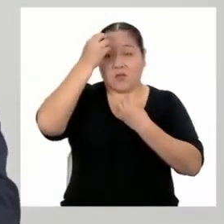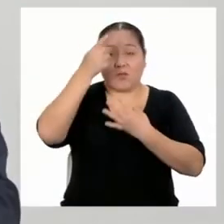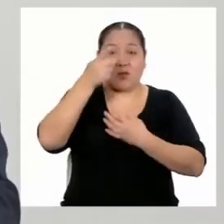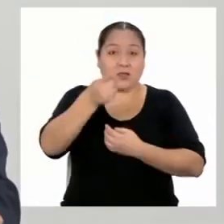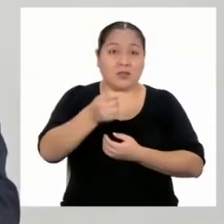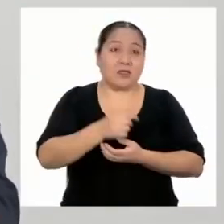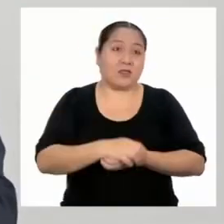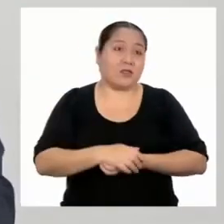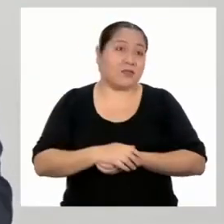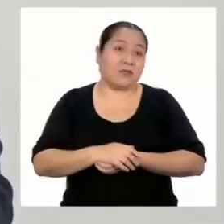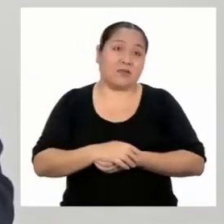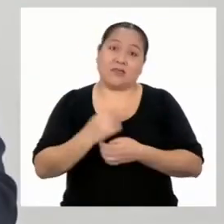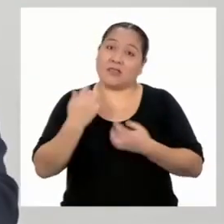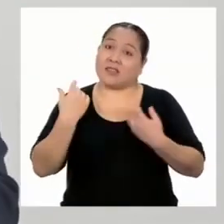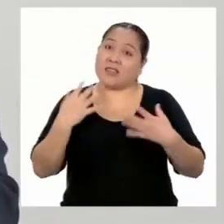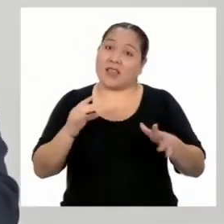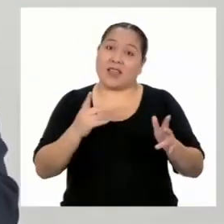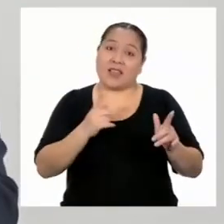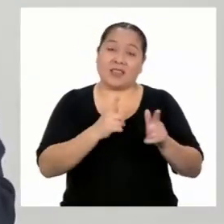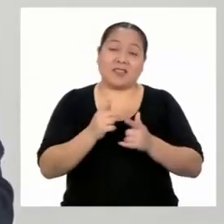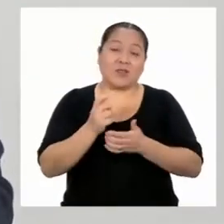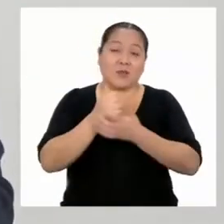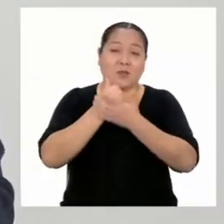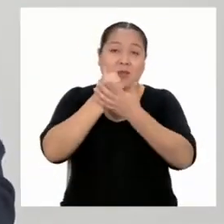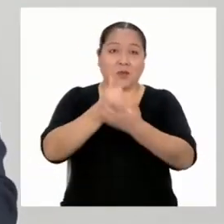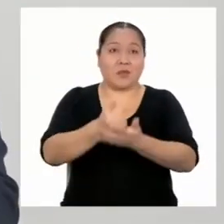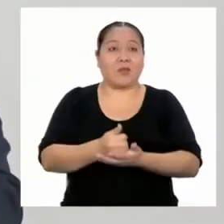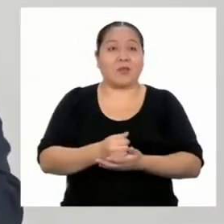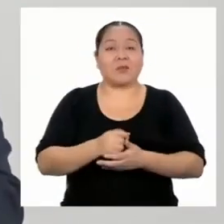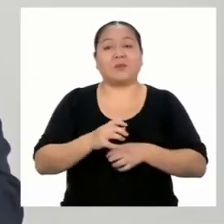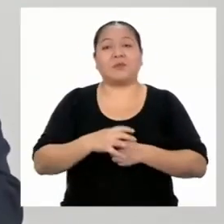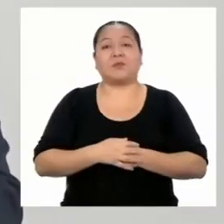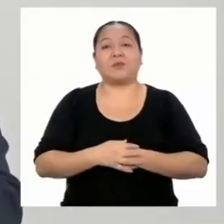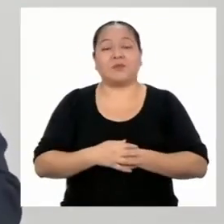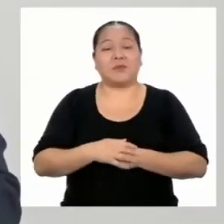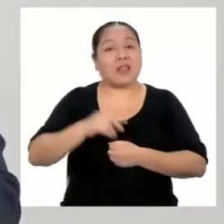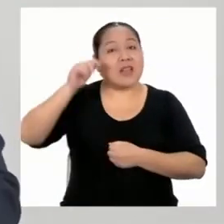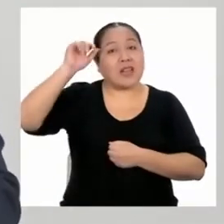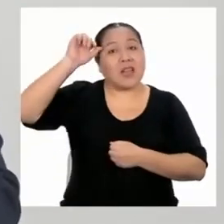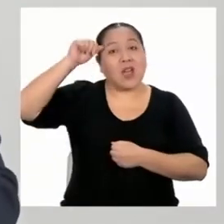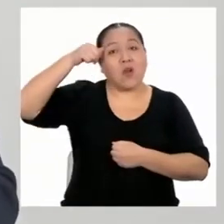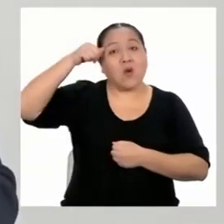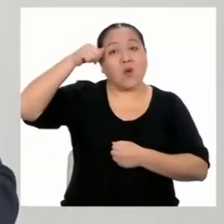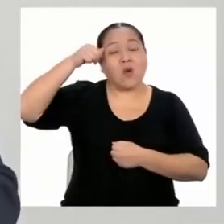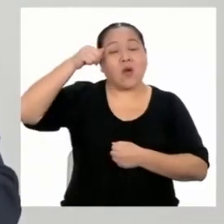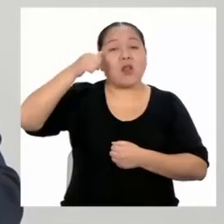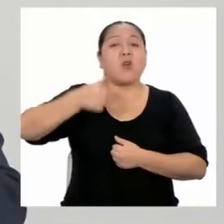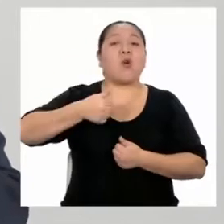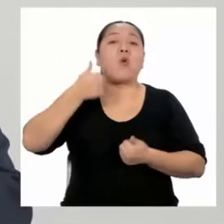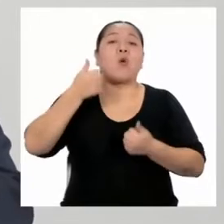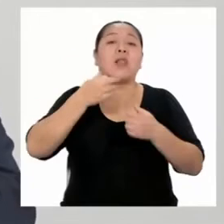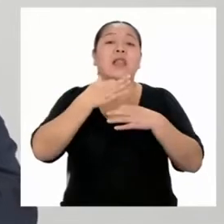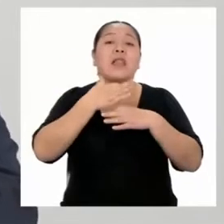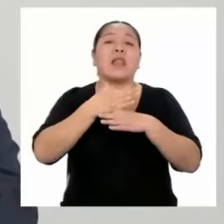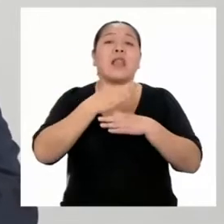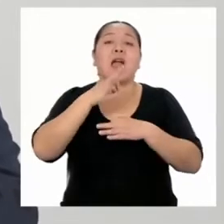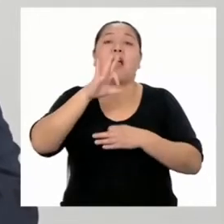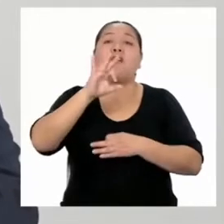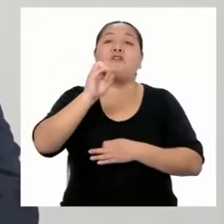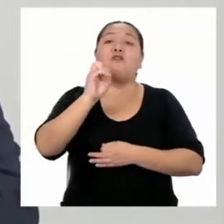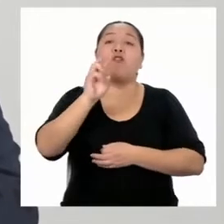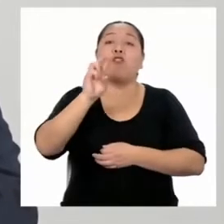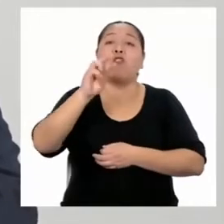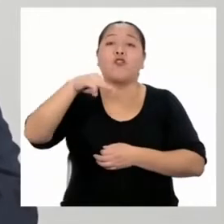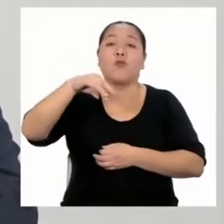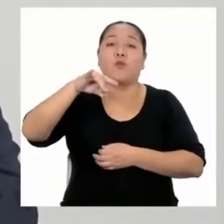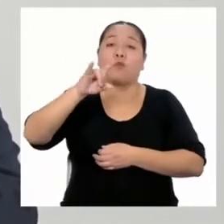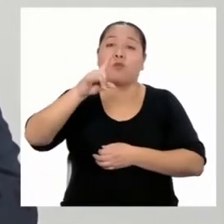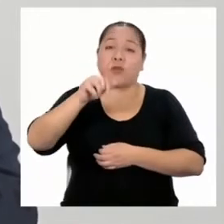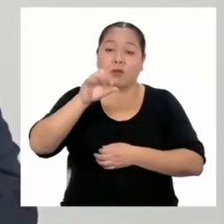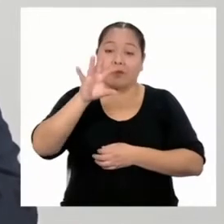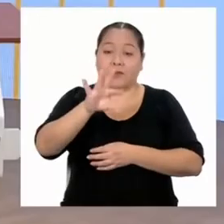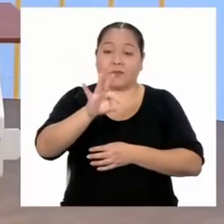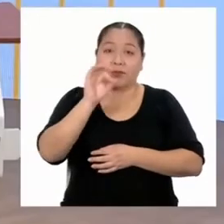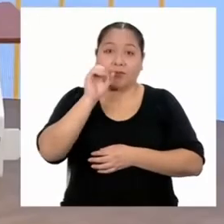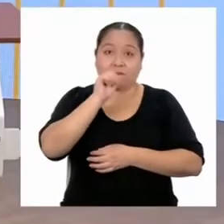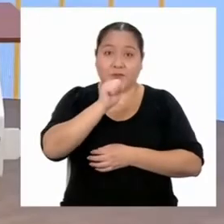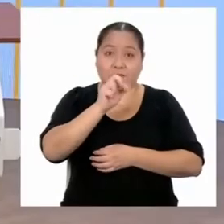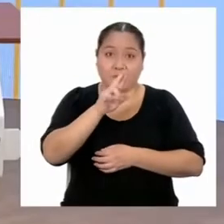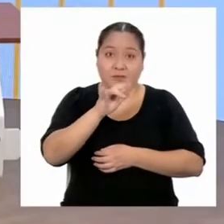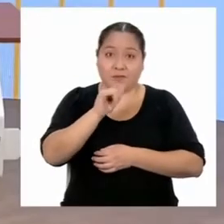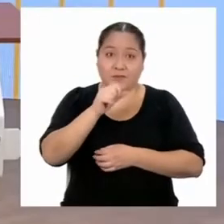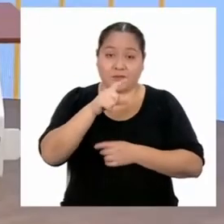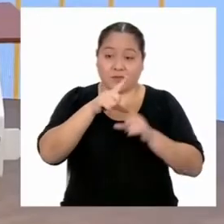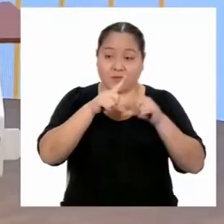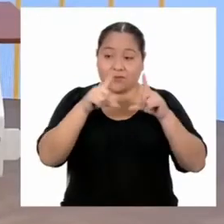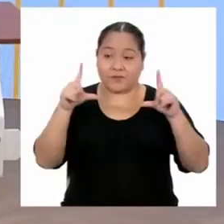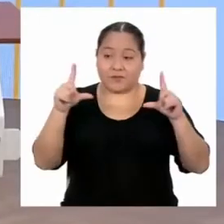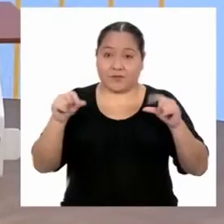ser suficiente para ayudarnos. A ver, ¿recuerdas cuál era la fórmula para hallar el área del rectángulo?